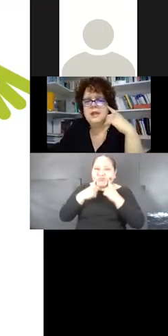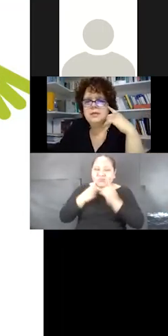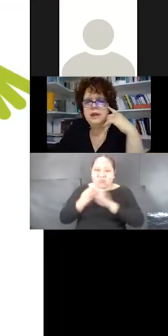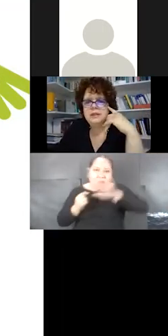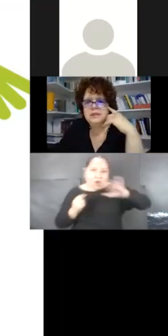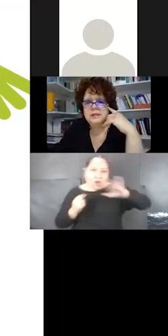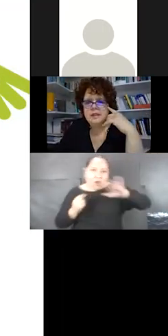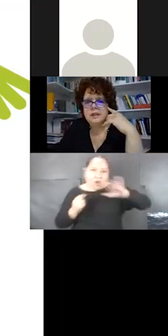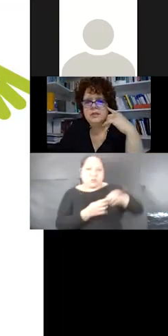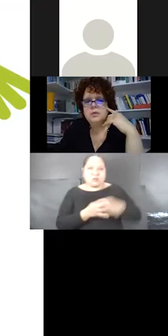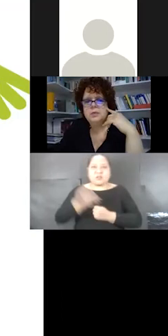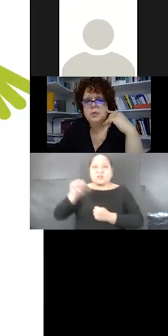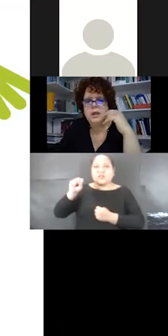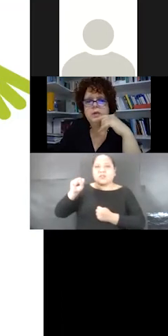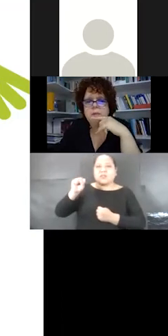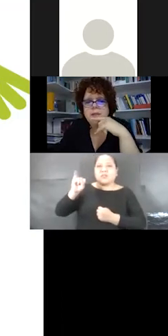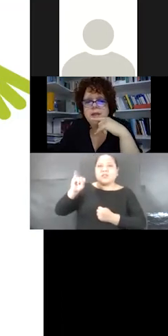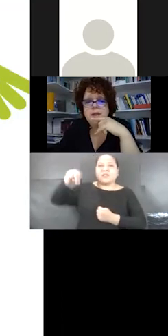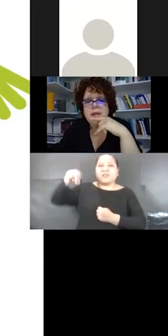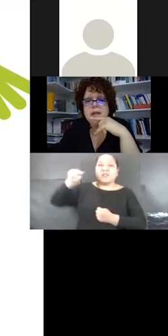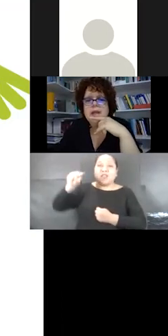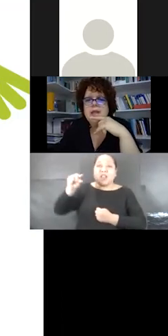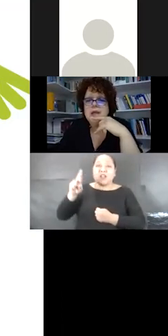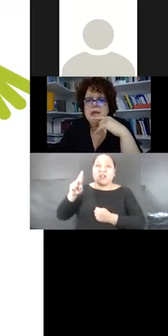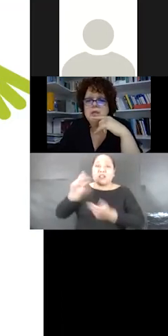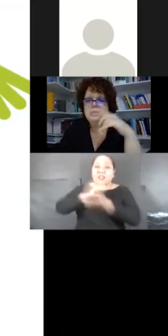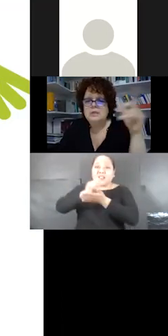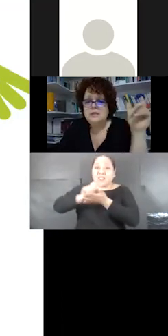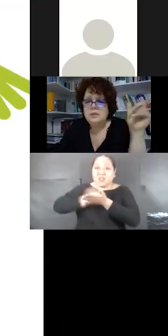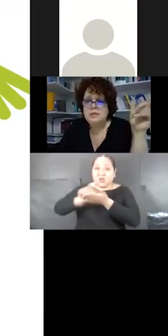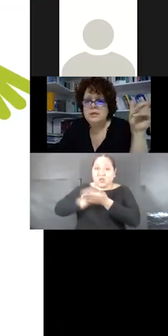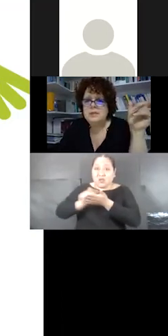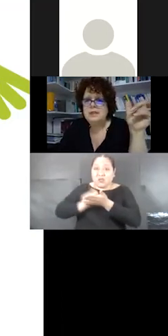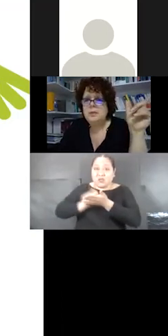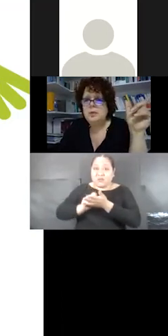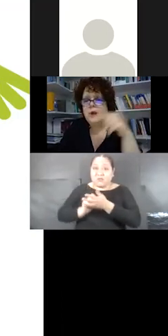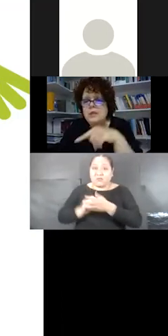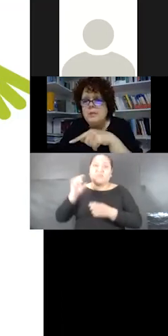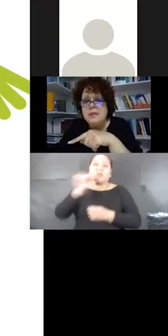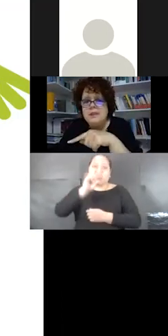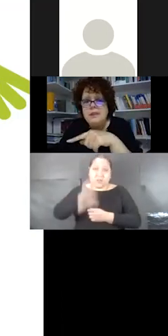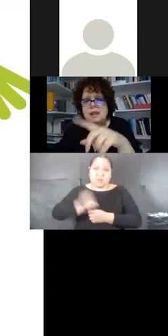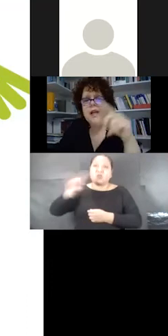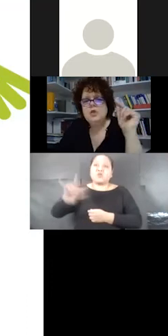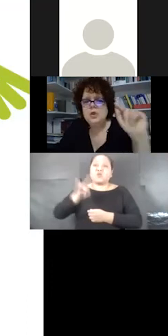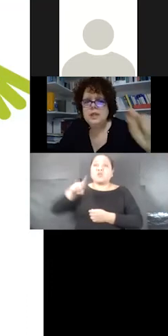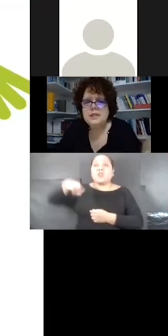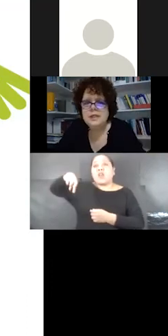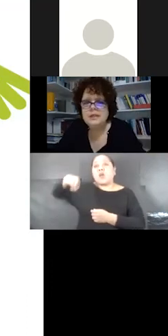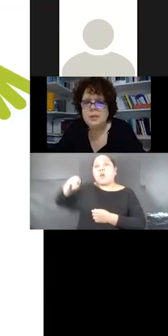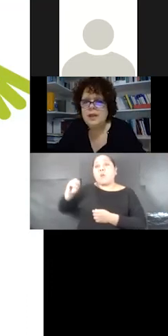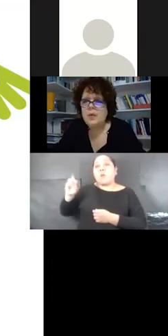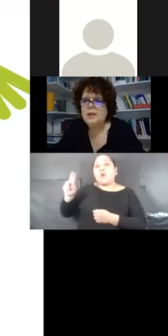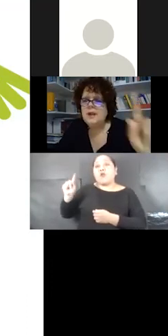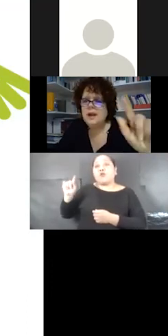es el Sandwriting, que es hecho por una norteamericana y que se está utilizando bastante en Portugal y en Brasil, donde